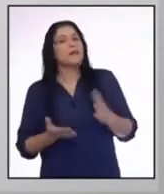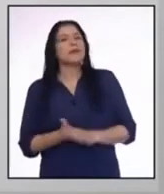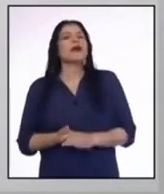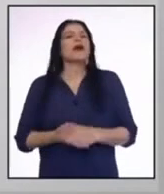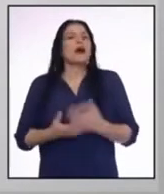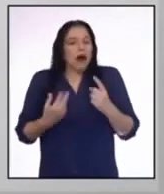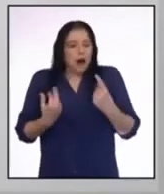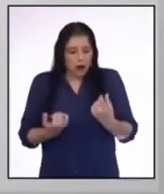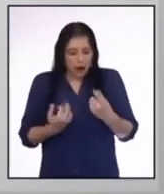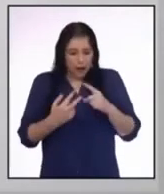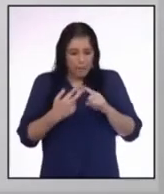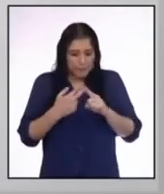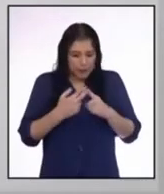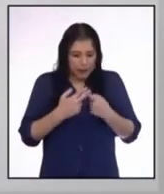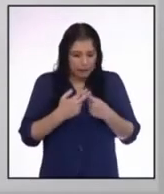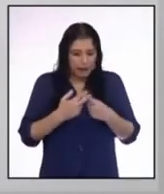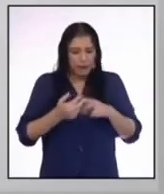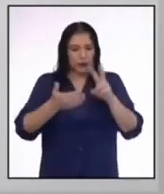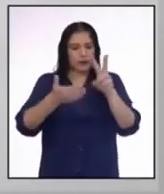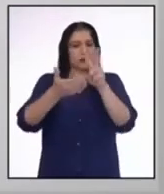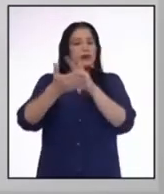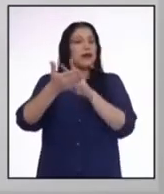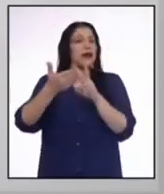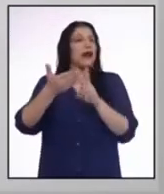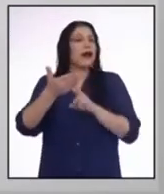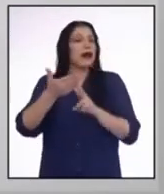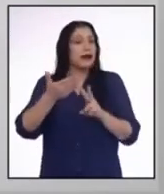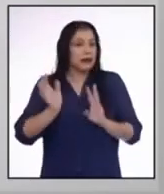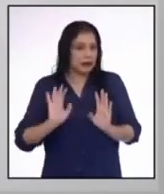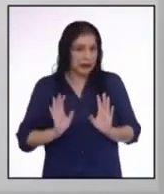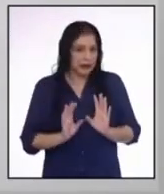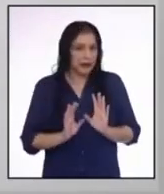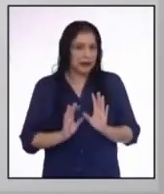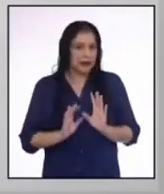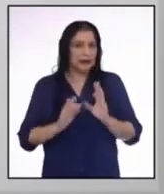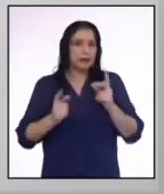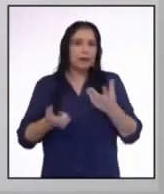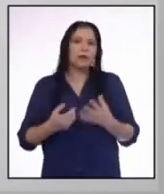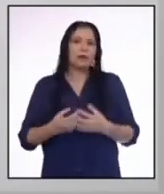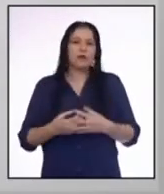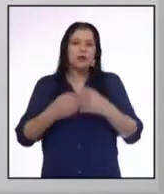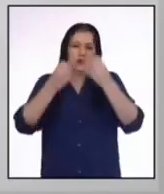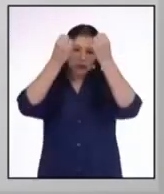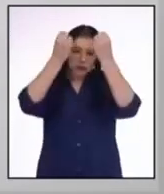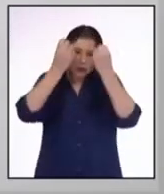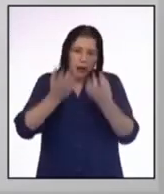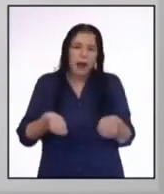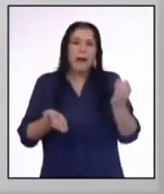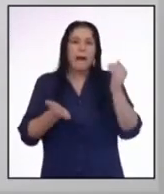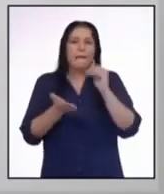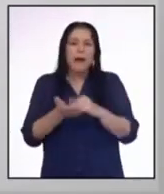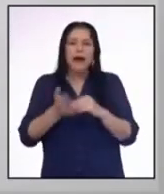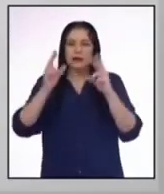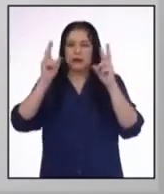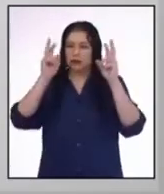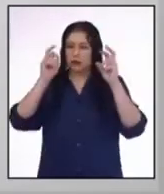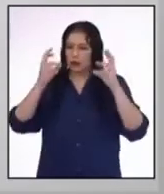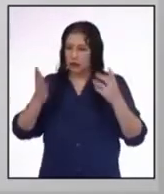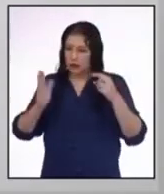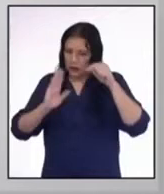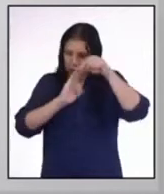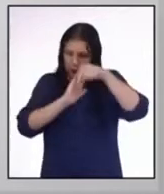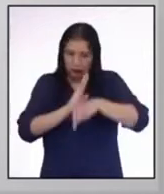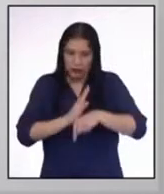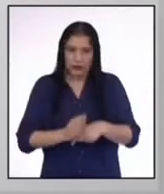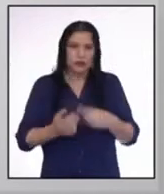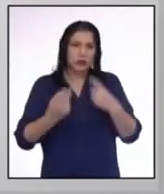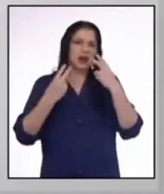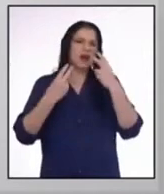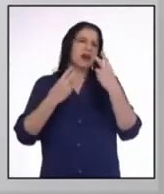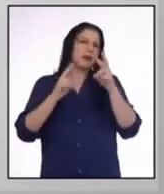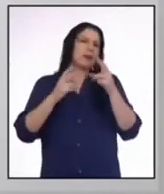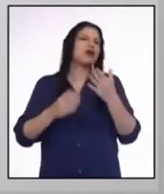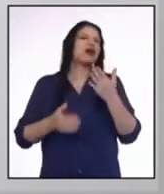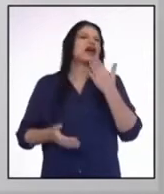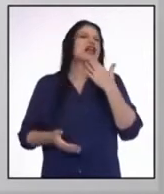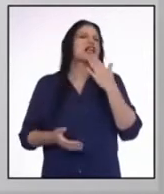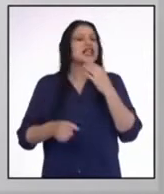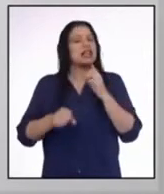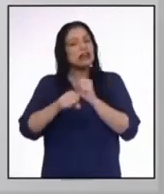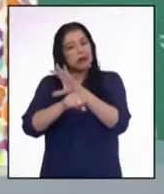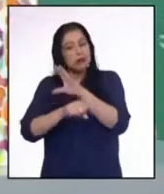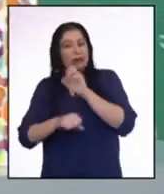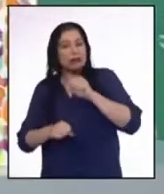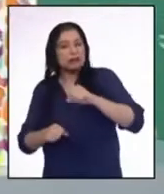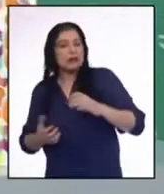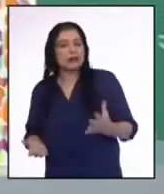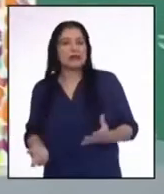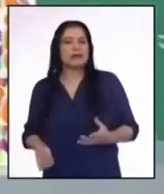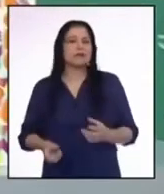si empezamos con la lectura? Vamos enterándonos más sobre el tema y vemos quiénes lo